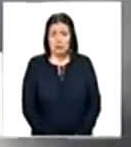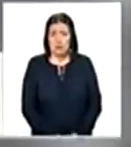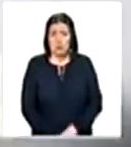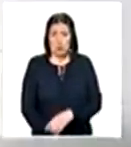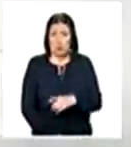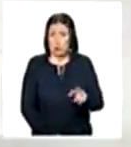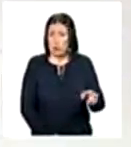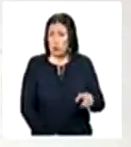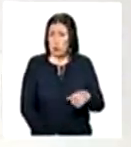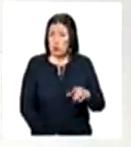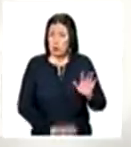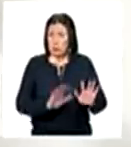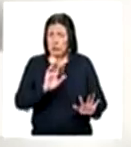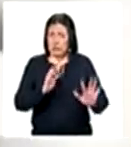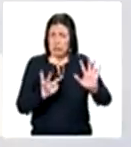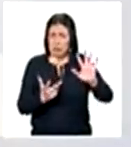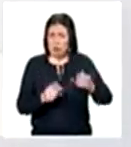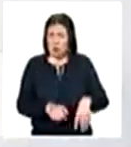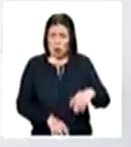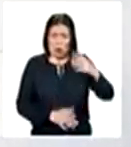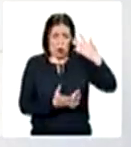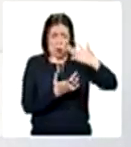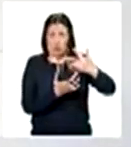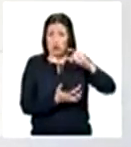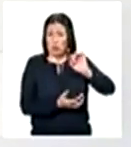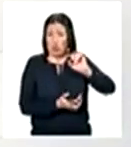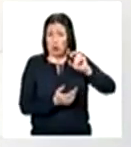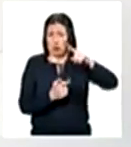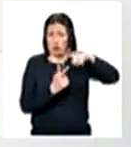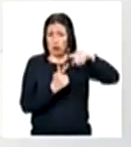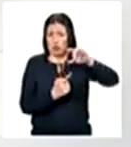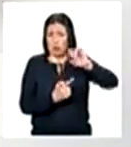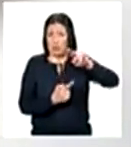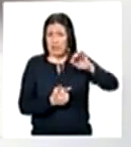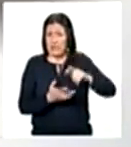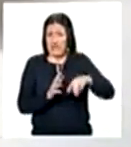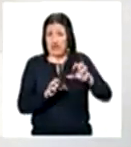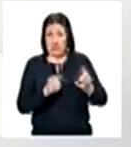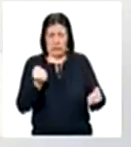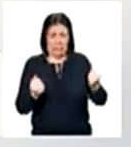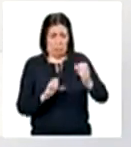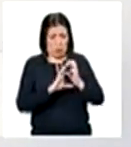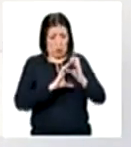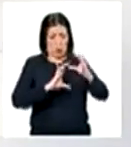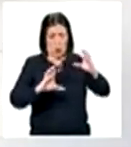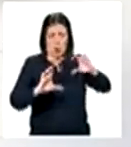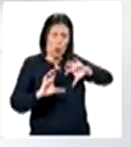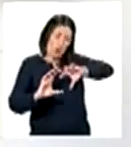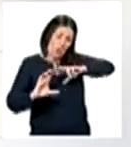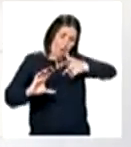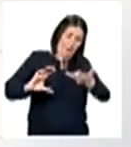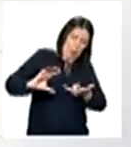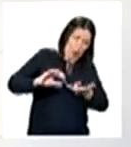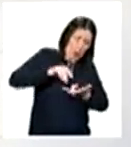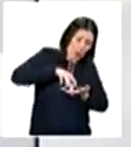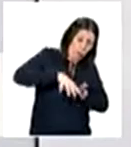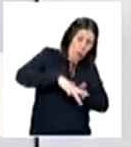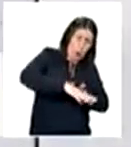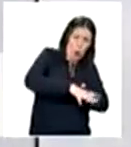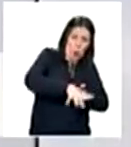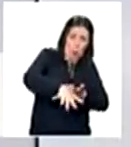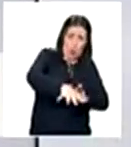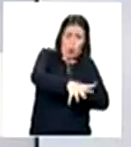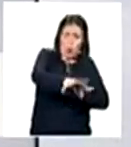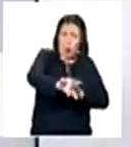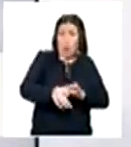Las más de 18 toneladas de leche que se derramaban de este camión cisterna inundaban la vía de evitamiento en Trujillo.